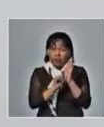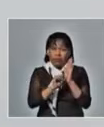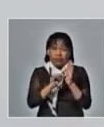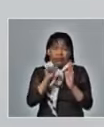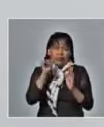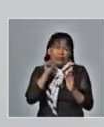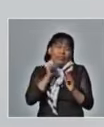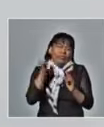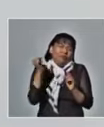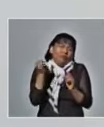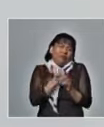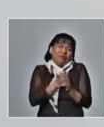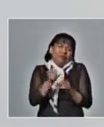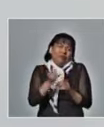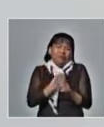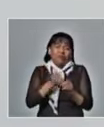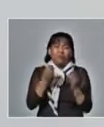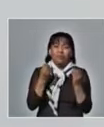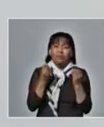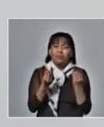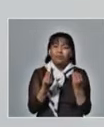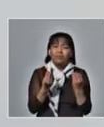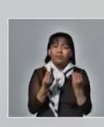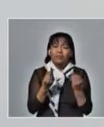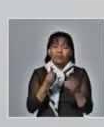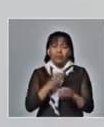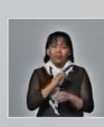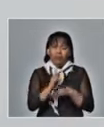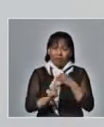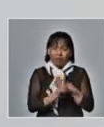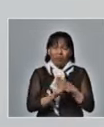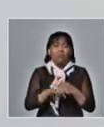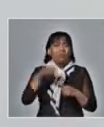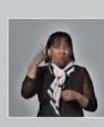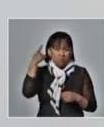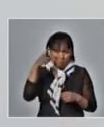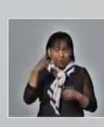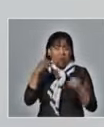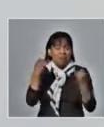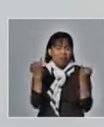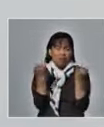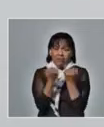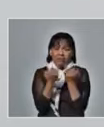todo el país. Desgraciadamente, Puebla también se ha visto afectada por esta ola